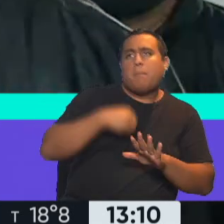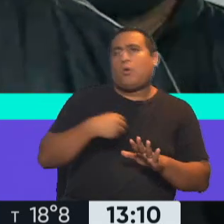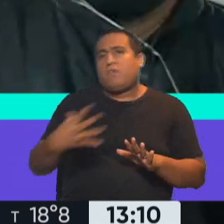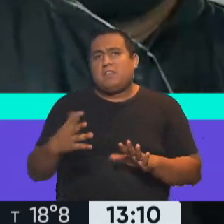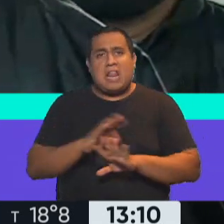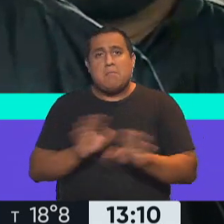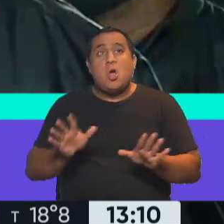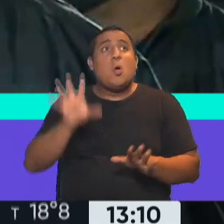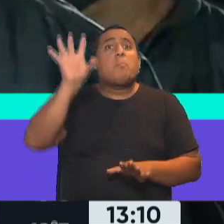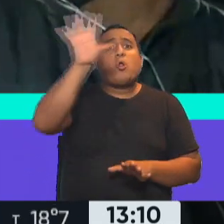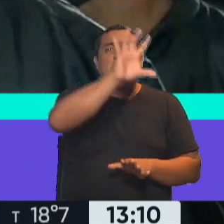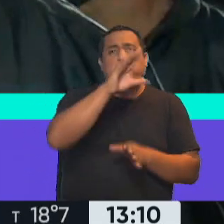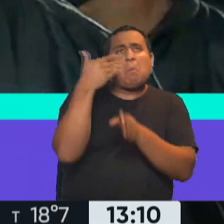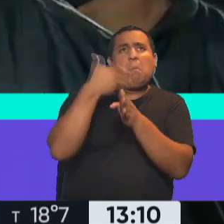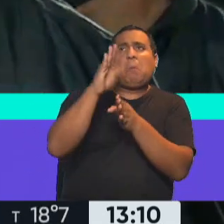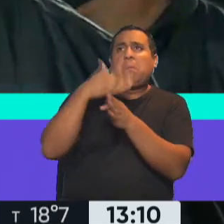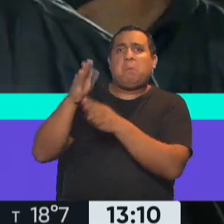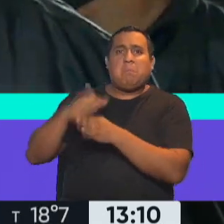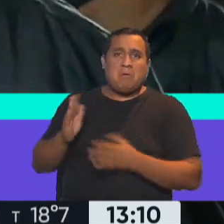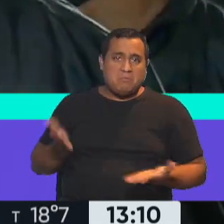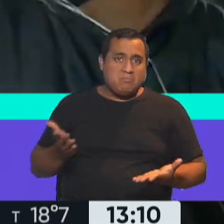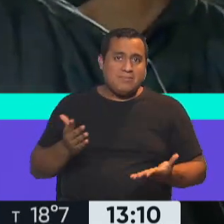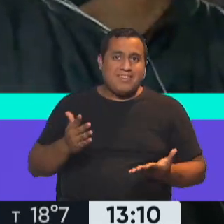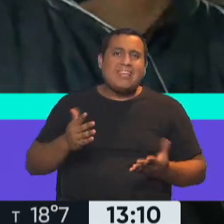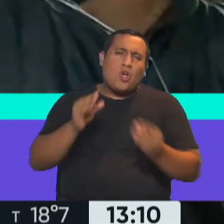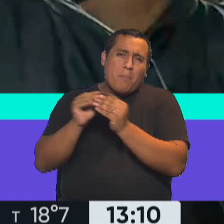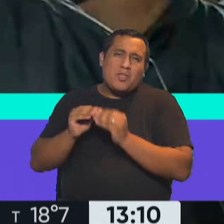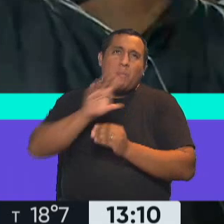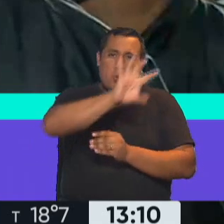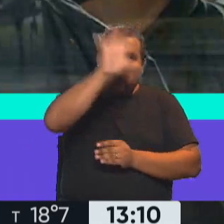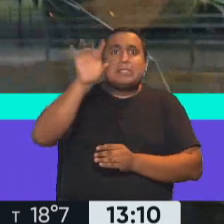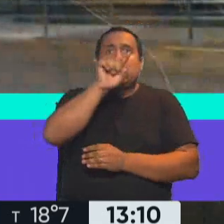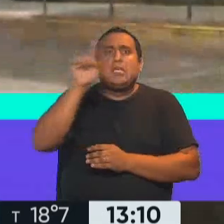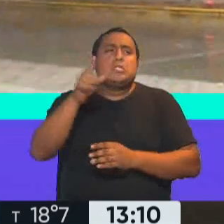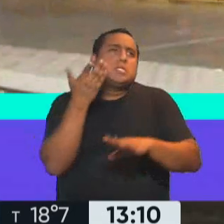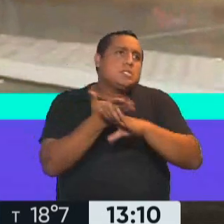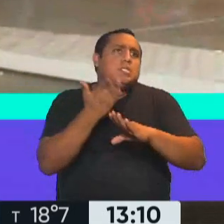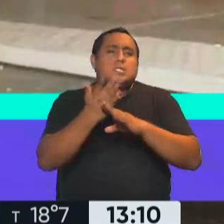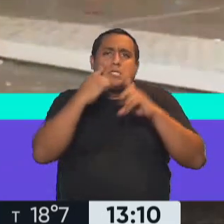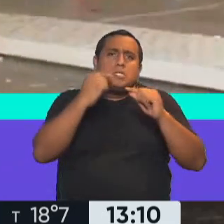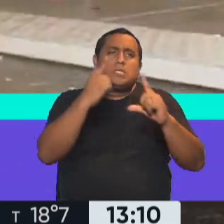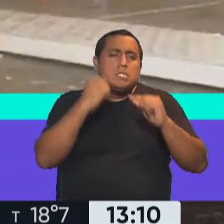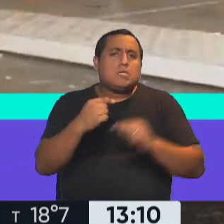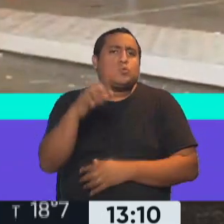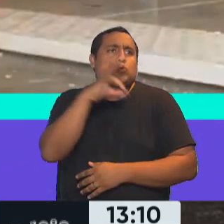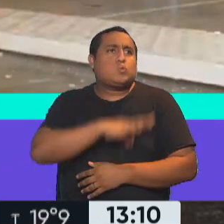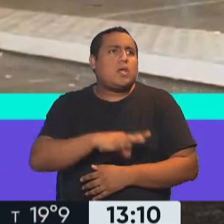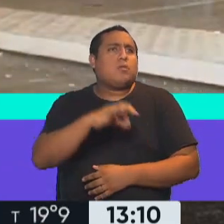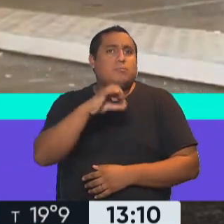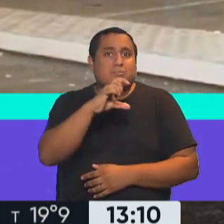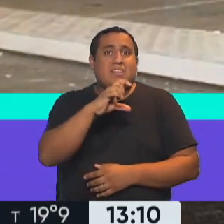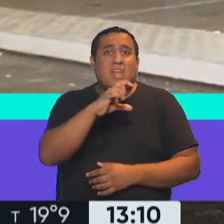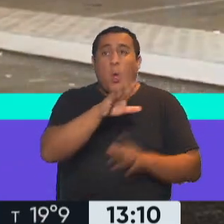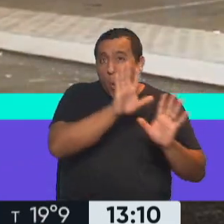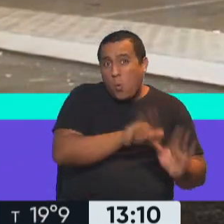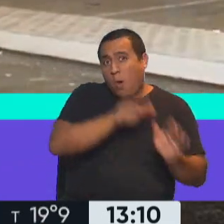Y en las provincias quedan todos relegados y los compañeros en las diferentes provincias tienen que salir a reclamar un salario que no es el mismo que tienen